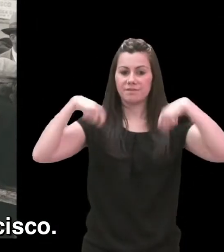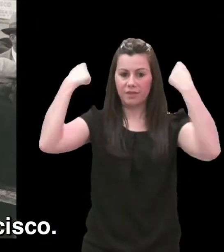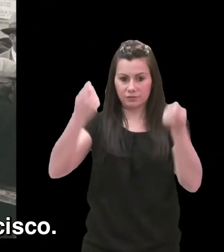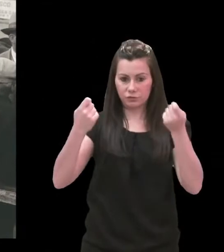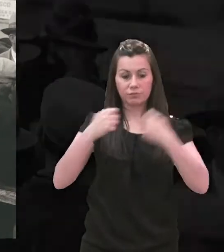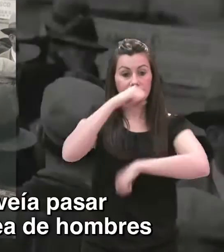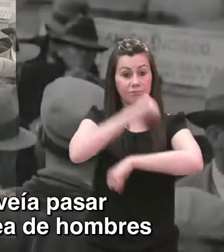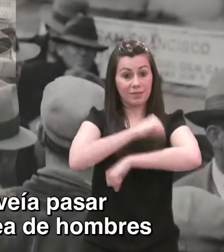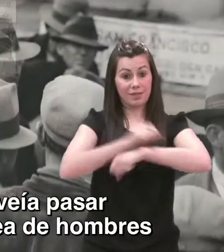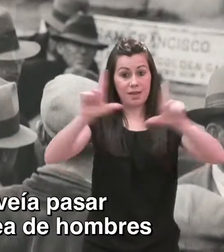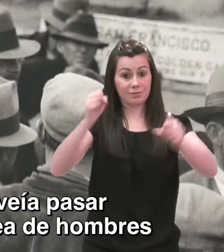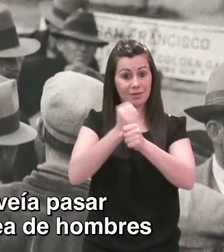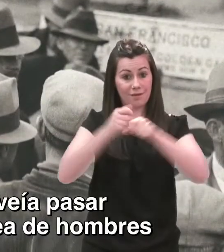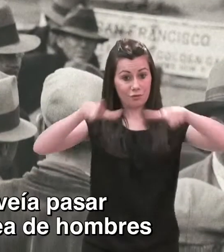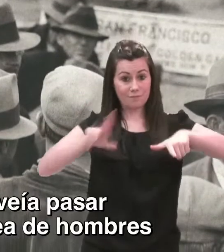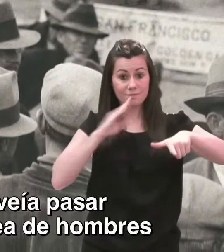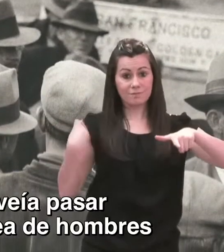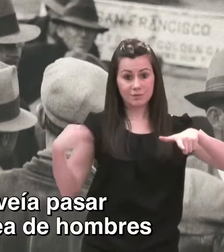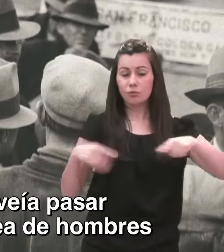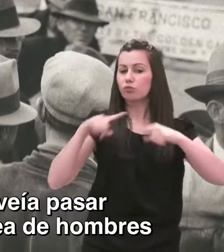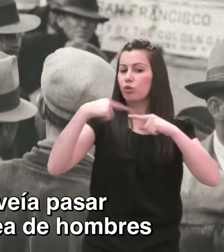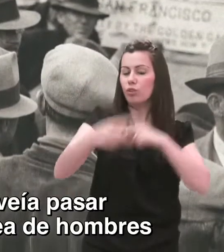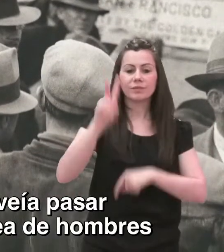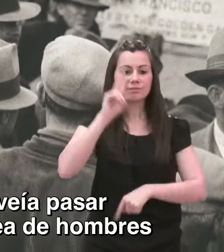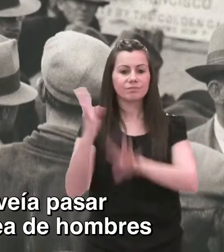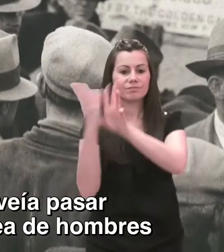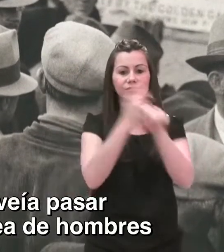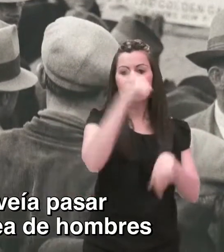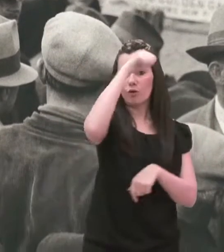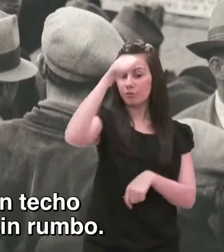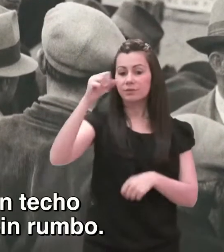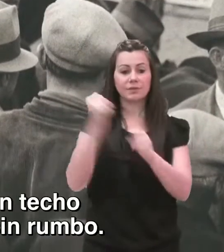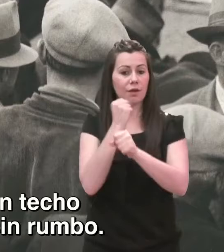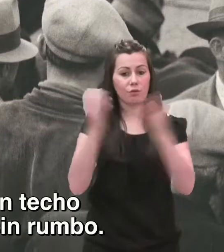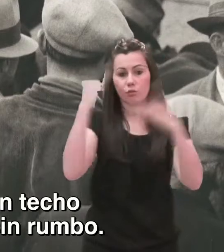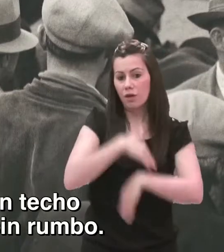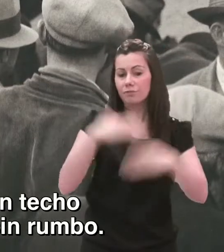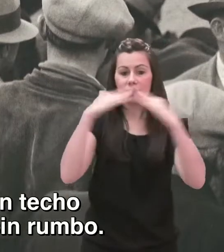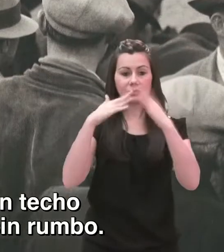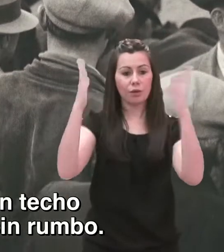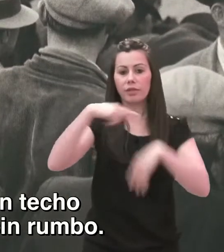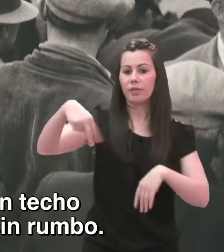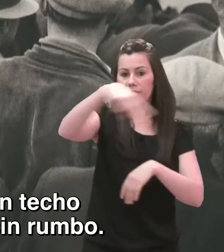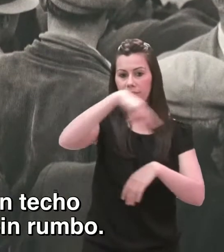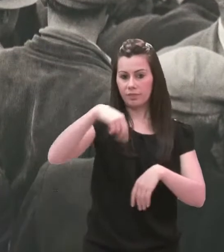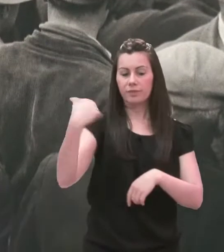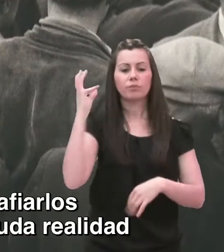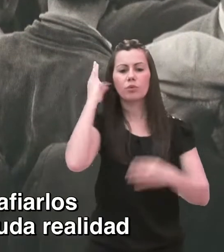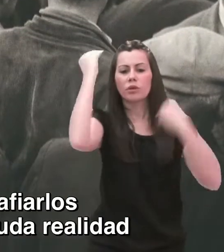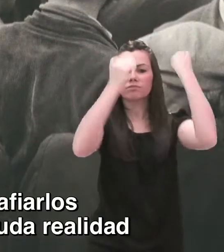Francisco. Ante su ventana veía pasar diariamente una marea de hombres sin trabajo y sin techo que caminaban sin